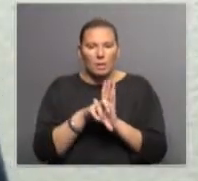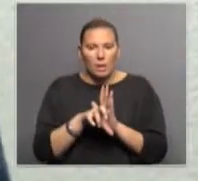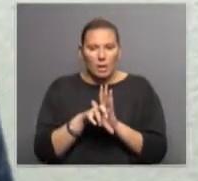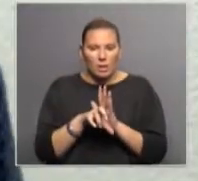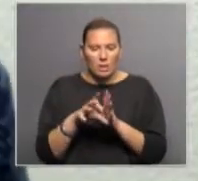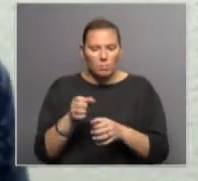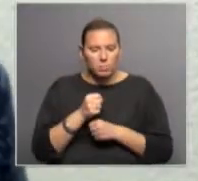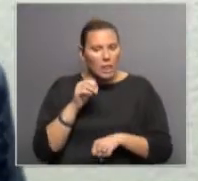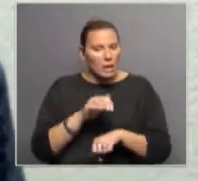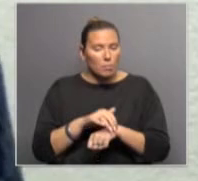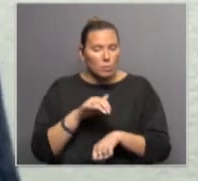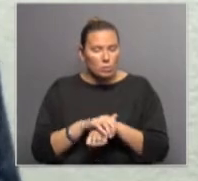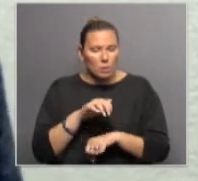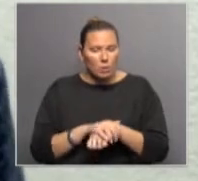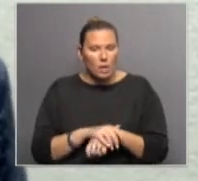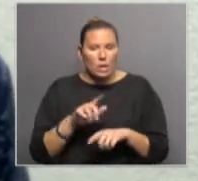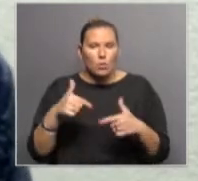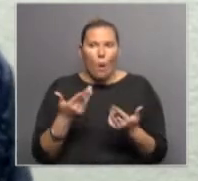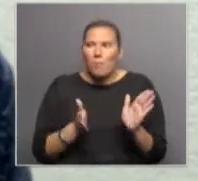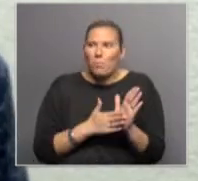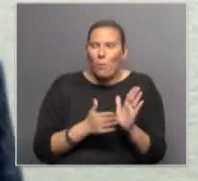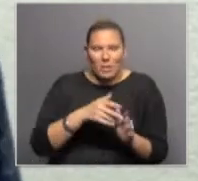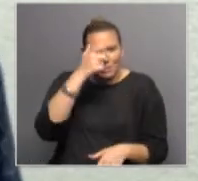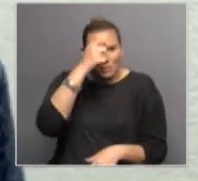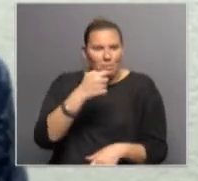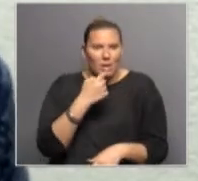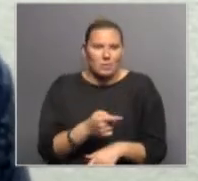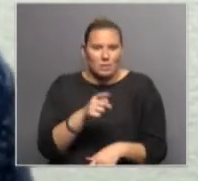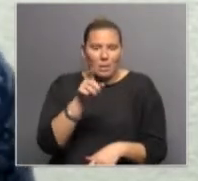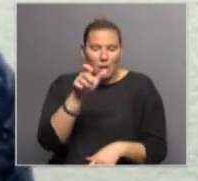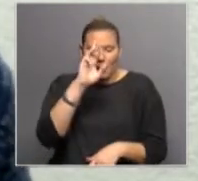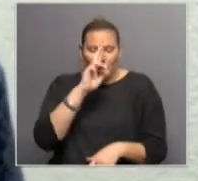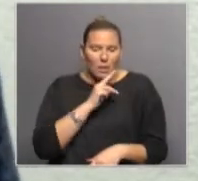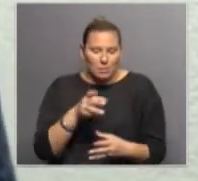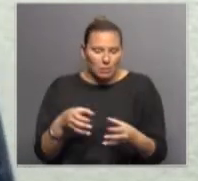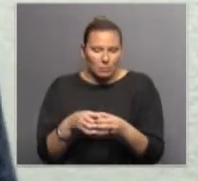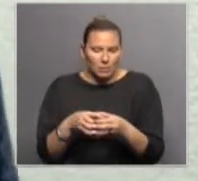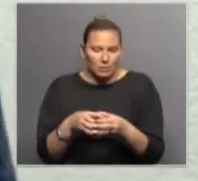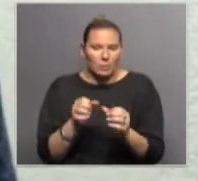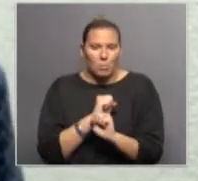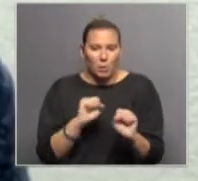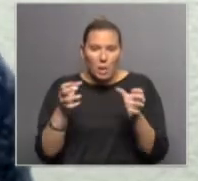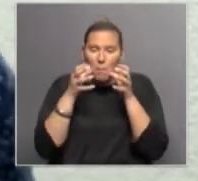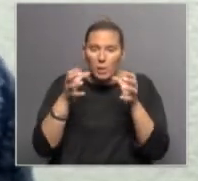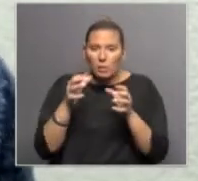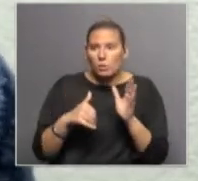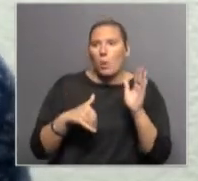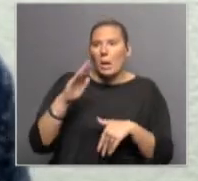tenencia responsable y que, bueno, no hay pruebas científicas para determinar si una raza podría ser potencialmente